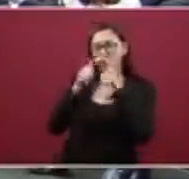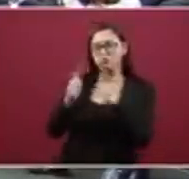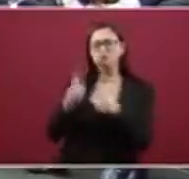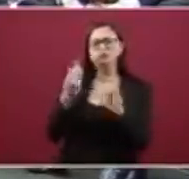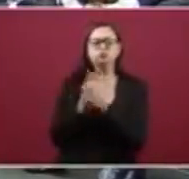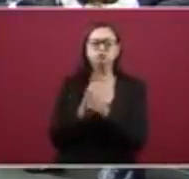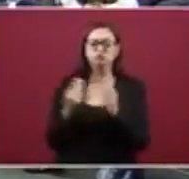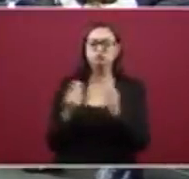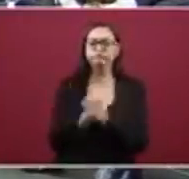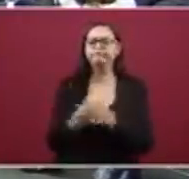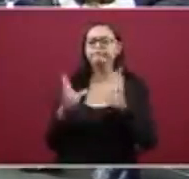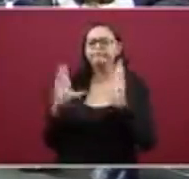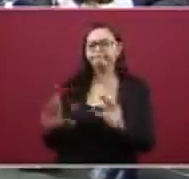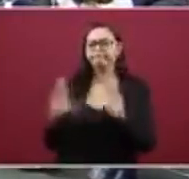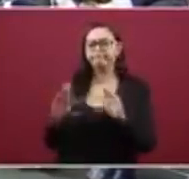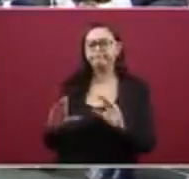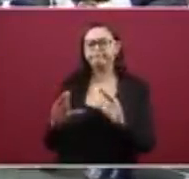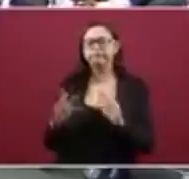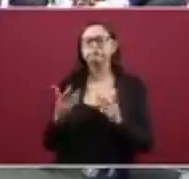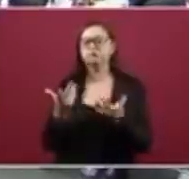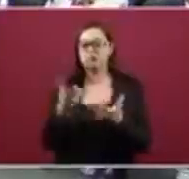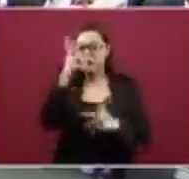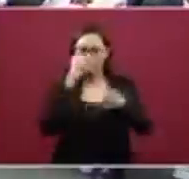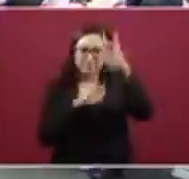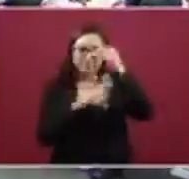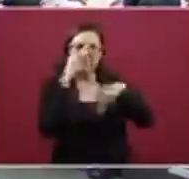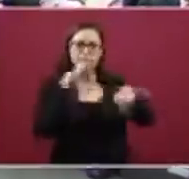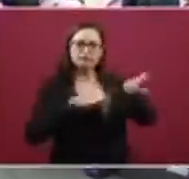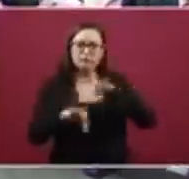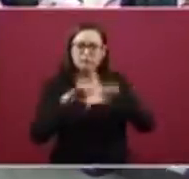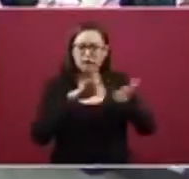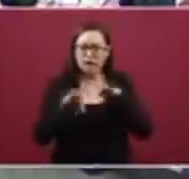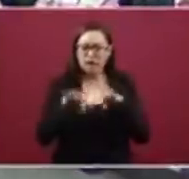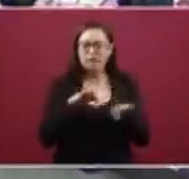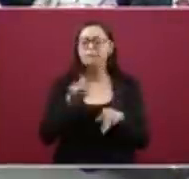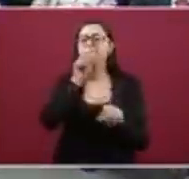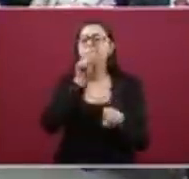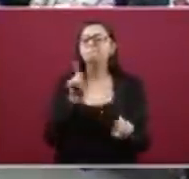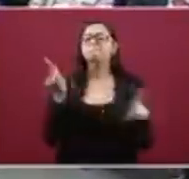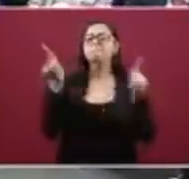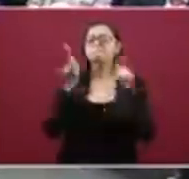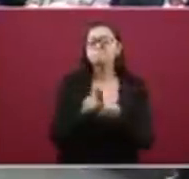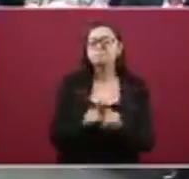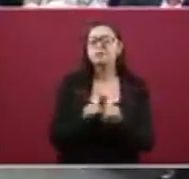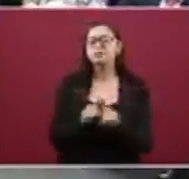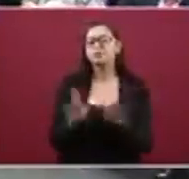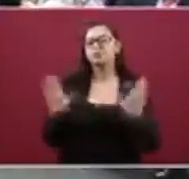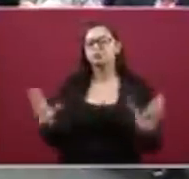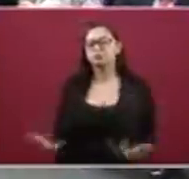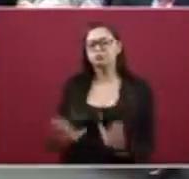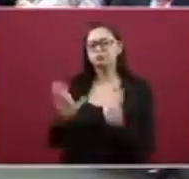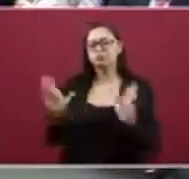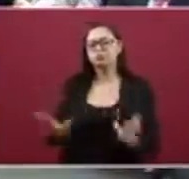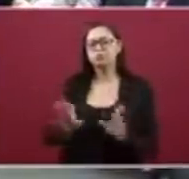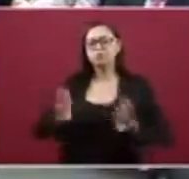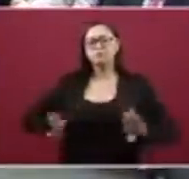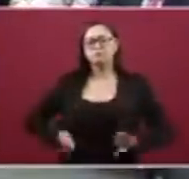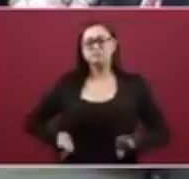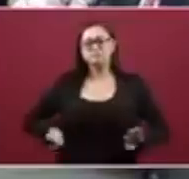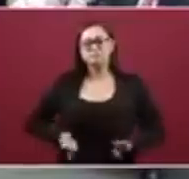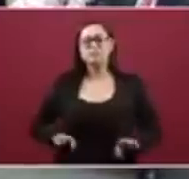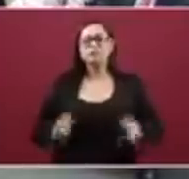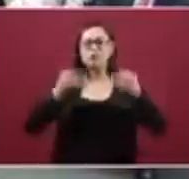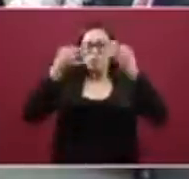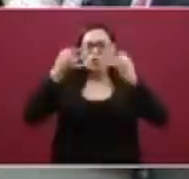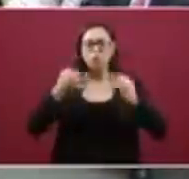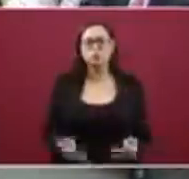capacitan en oficios o profesiones sino que les inculcan conductas correctas